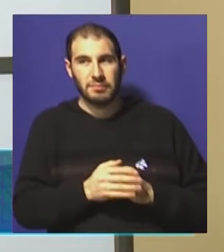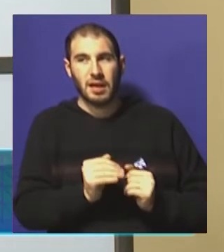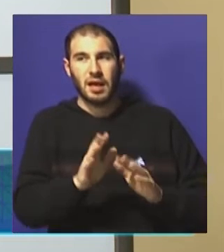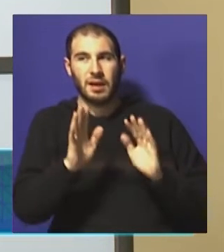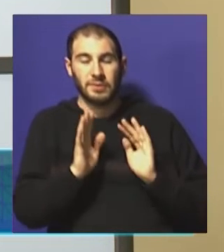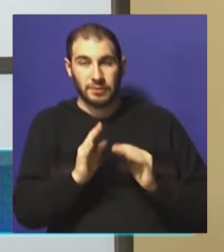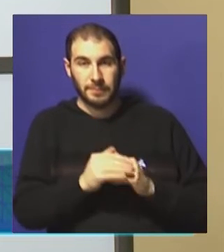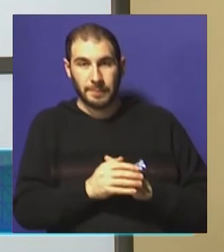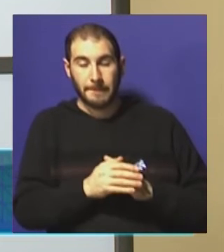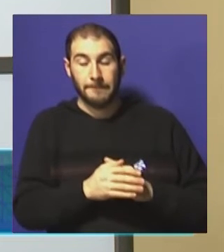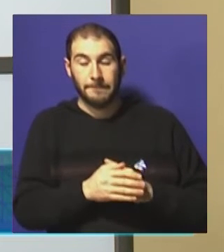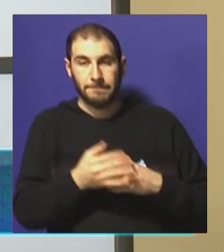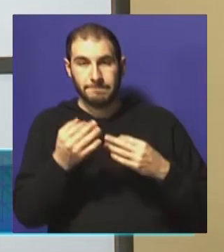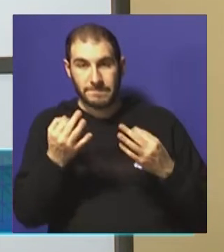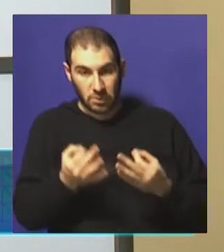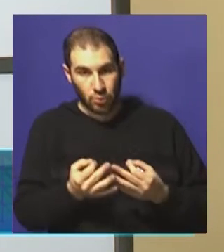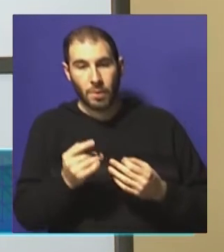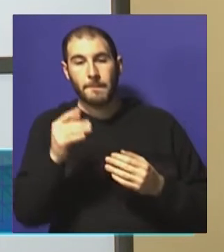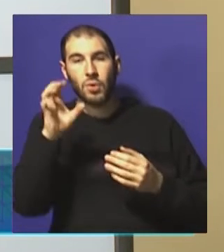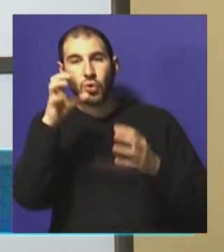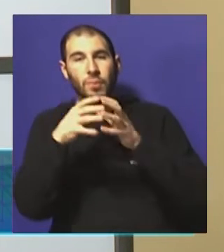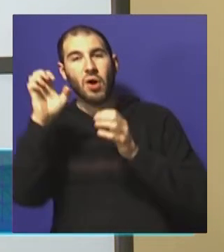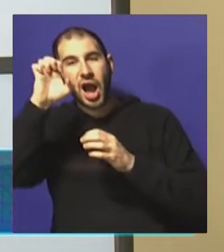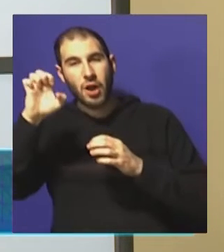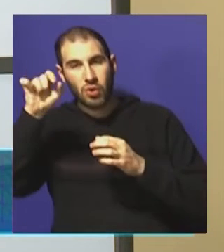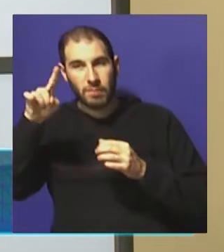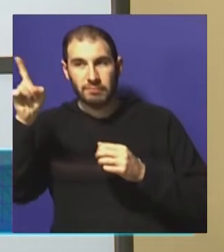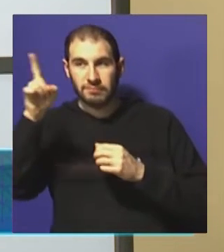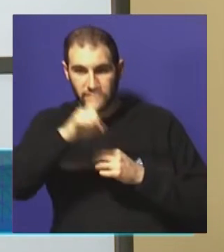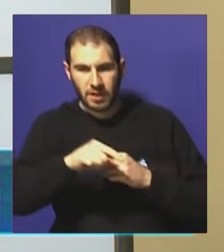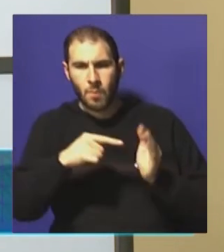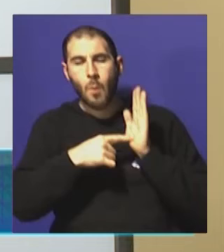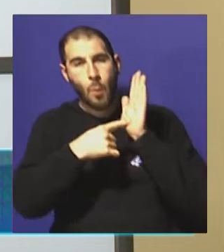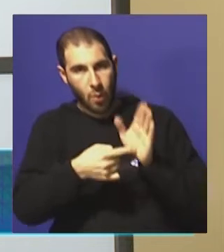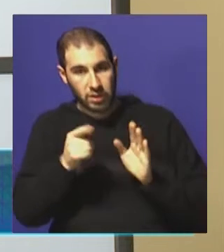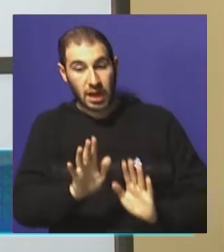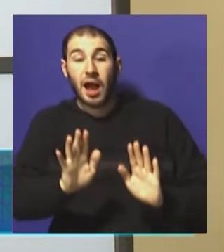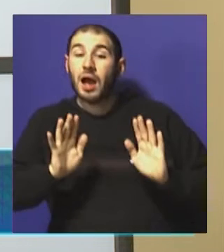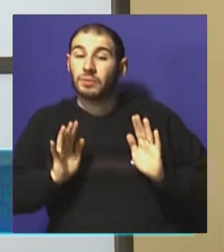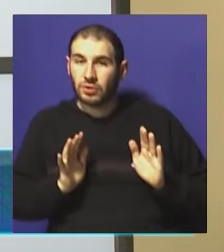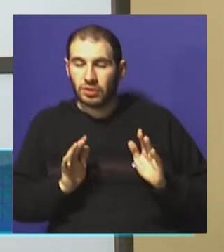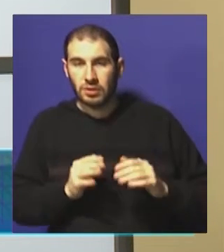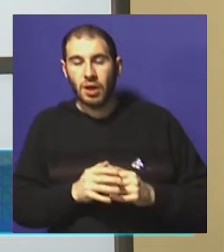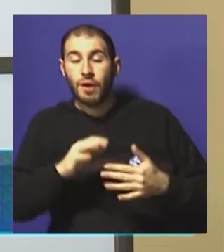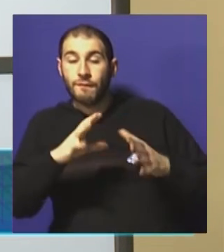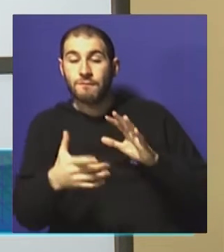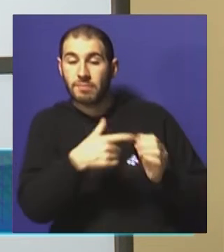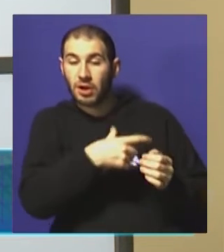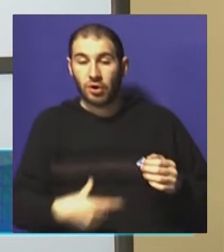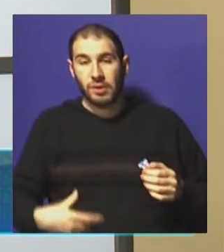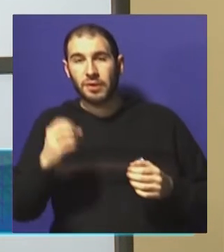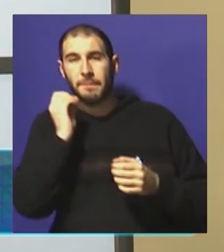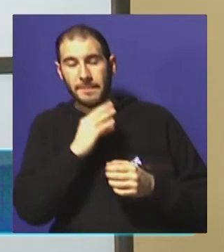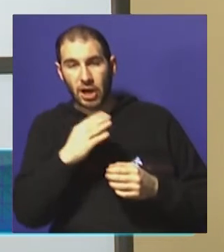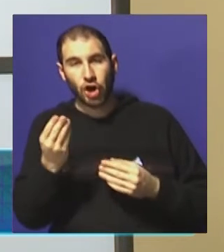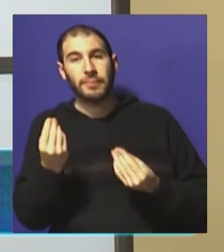posibilidad. De hecho, las potencias europeas que habían vuelto demostraban que tal vez la forma de gobierno más propicia